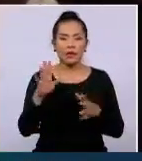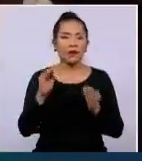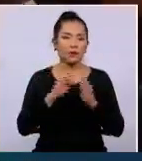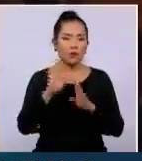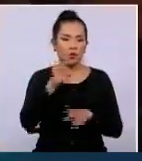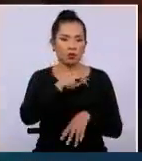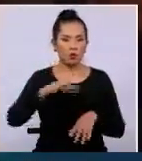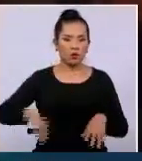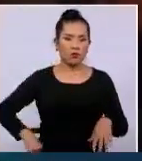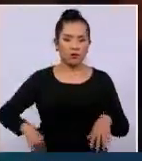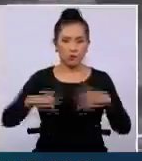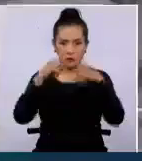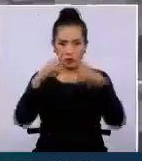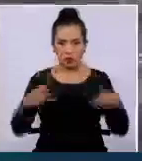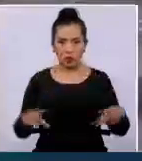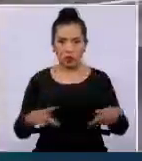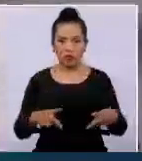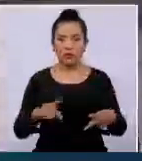municipal de Potosí se está